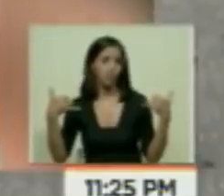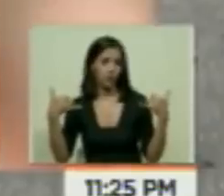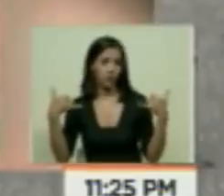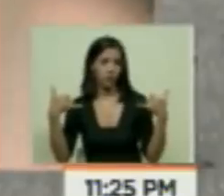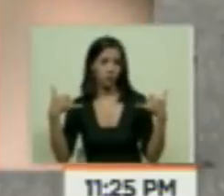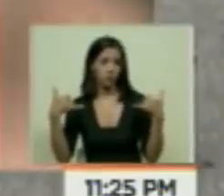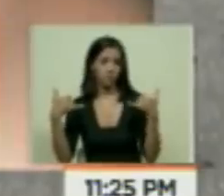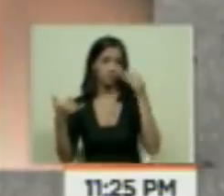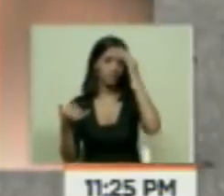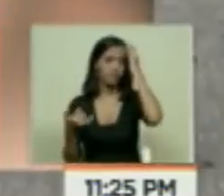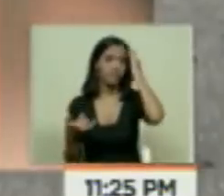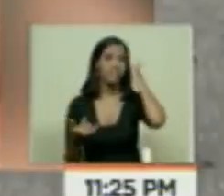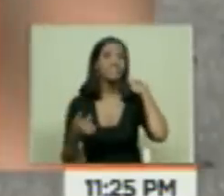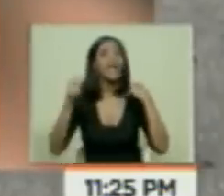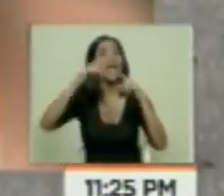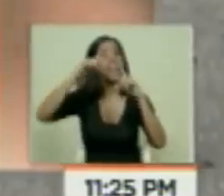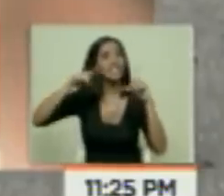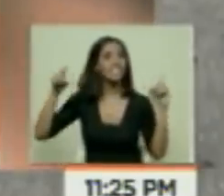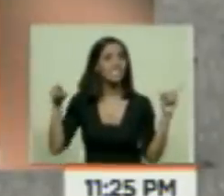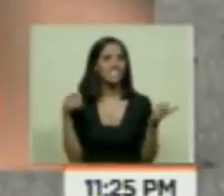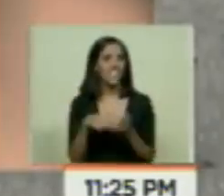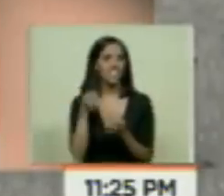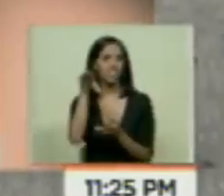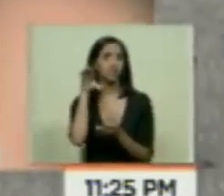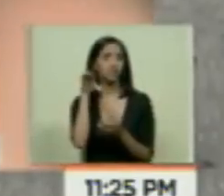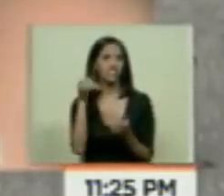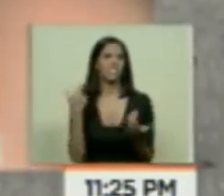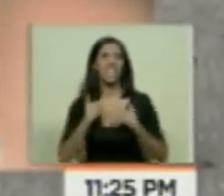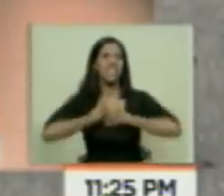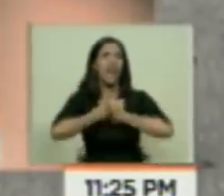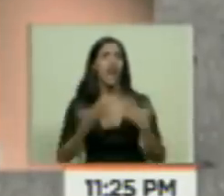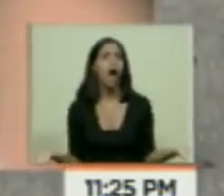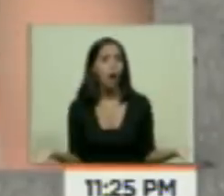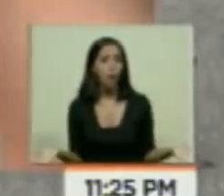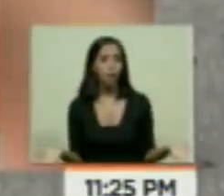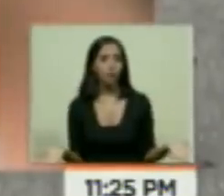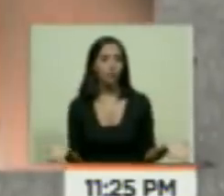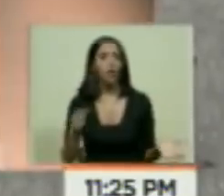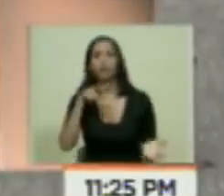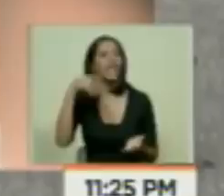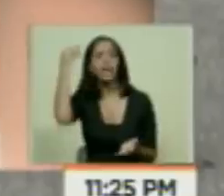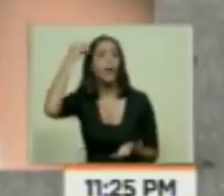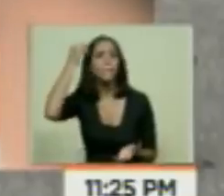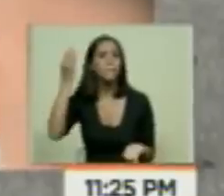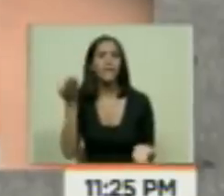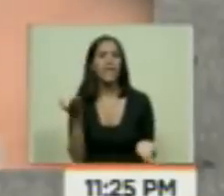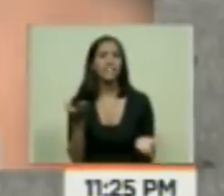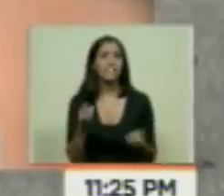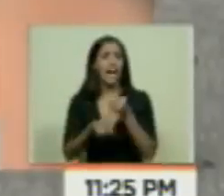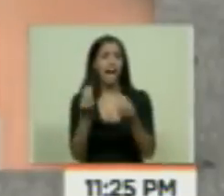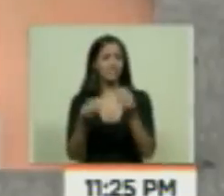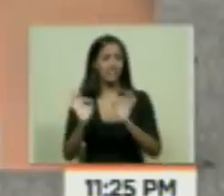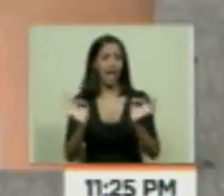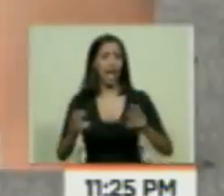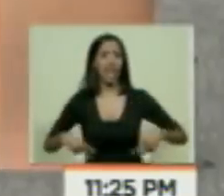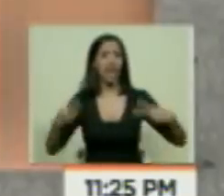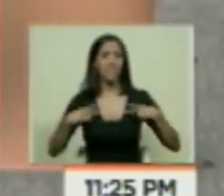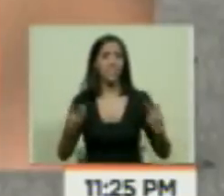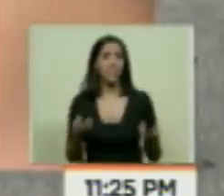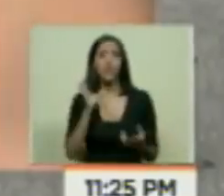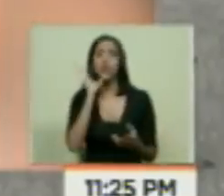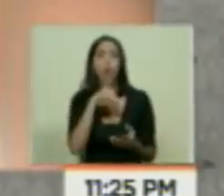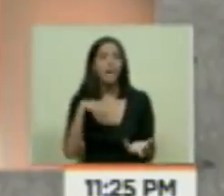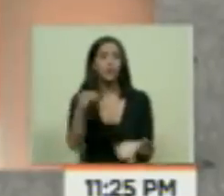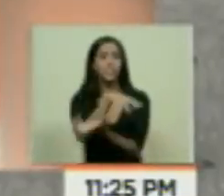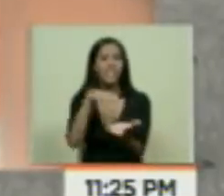de electricidad, de corriente, de qué sé yo qué carajo. O sea, ustedes no tienen nada que hacer en la vida. No hay suficiente crisis en